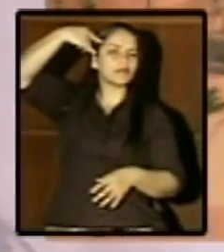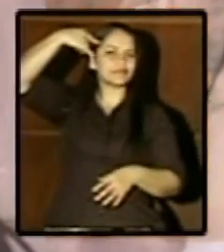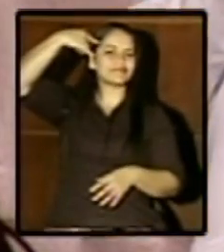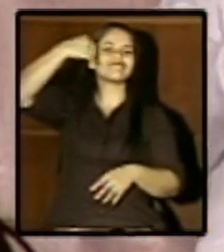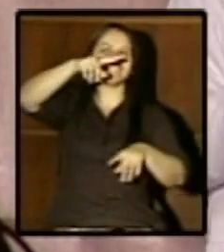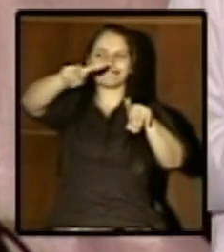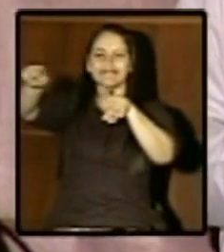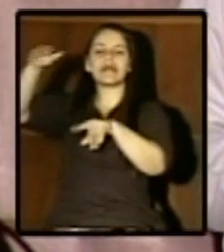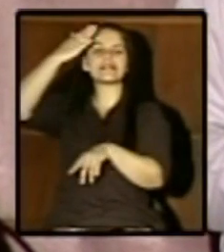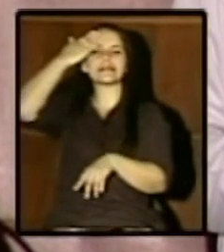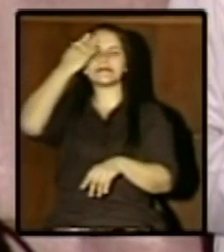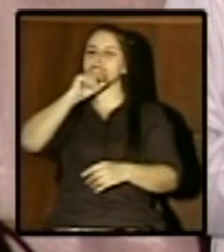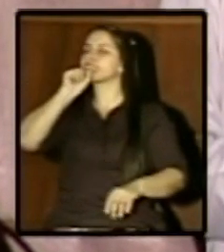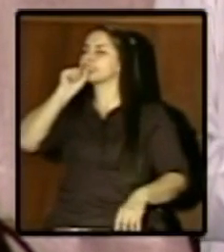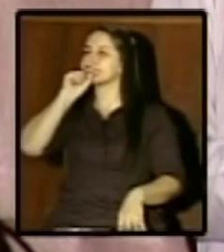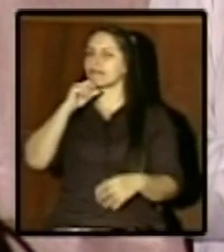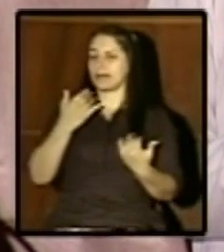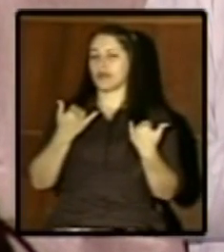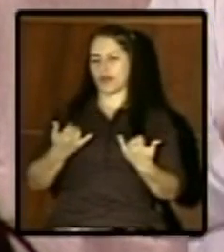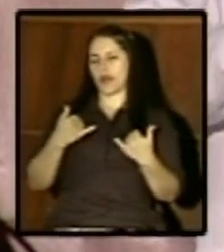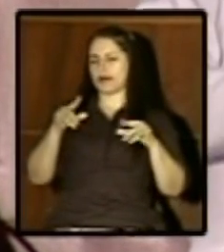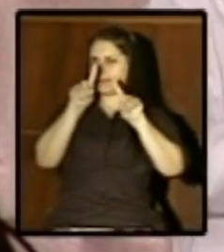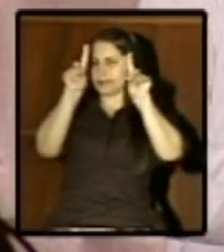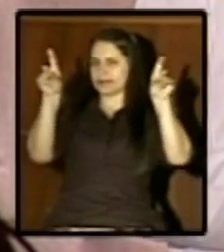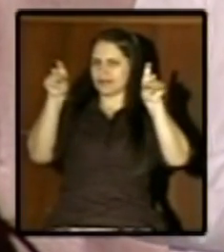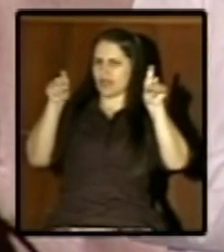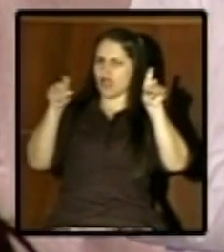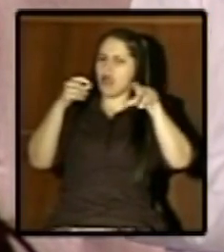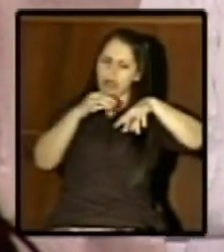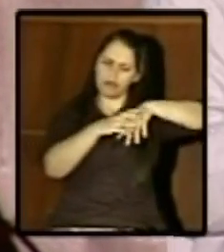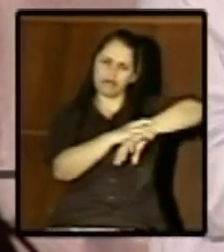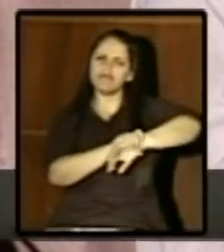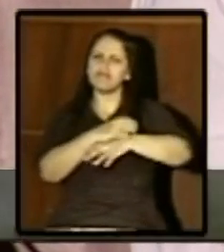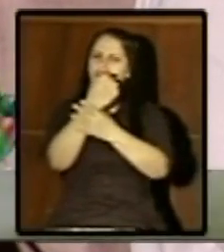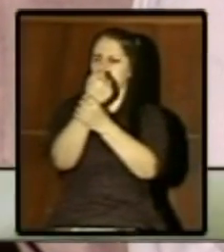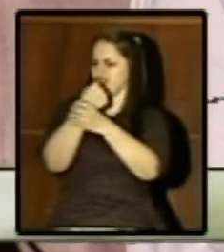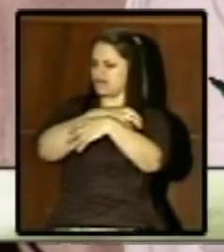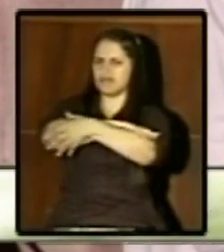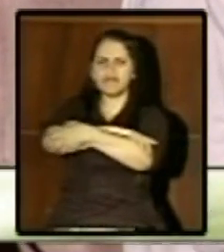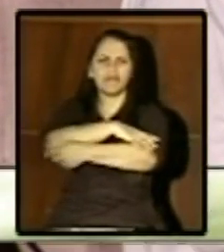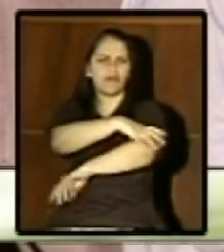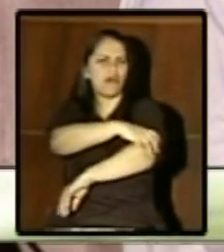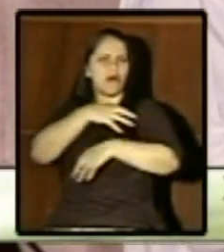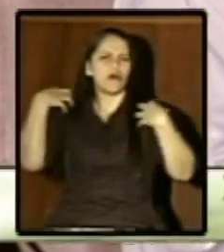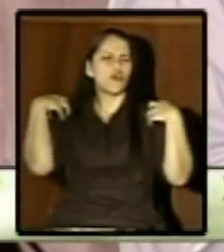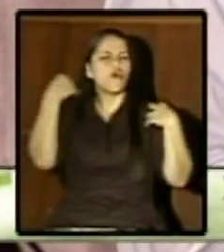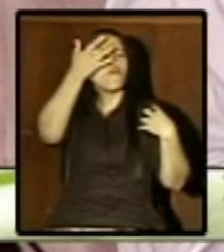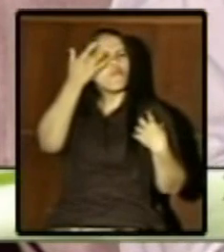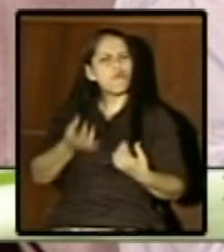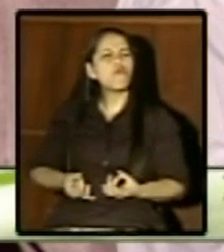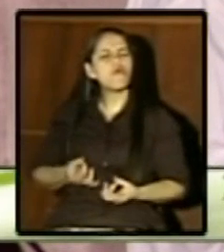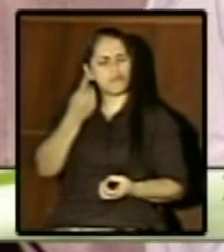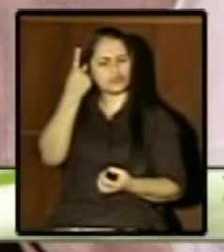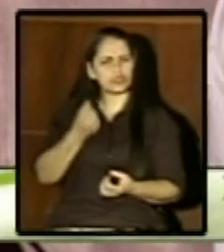respondemos ante él. La pregunta específica de la conferencia de hoy es ¿por qué duelen las articulaciones? Yo les quería mencionar